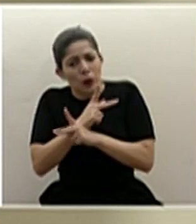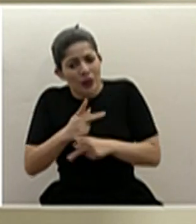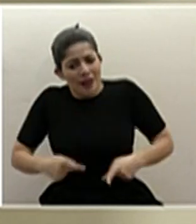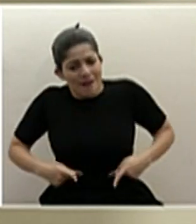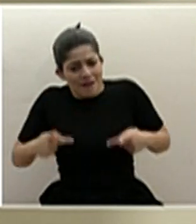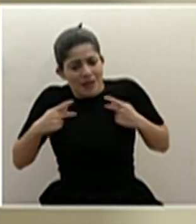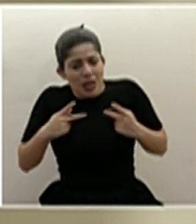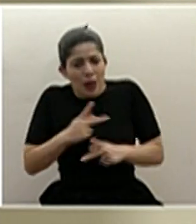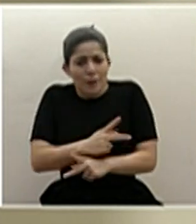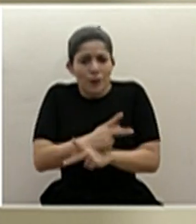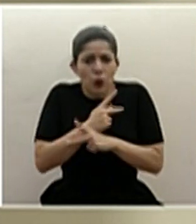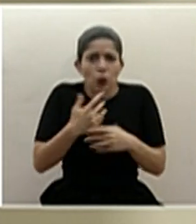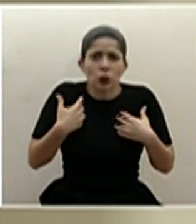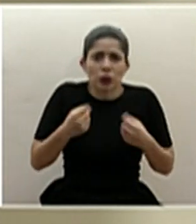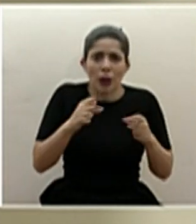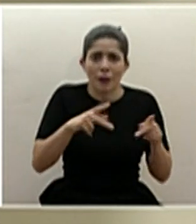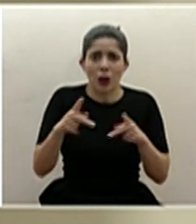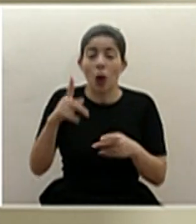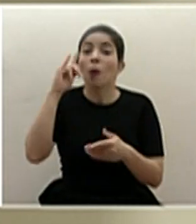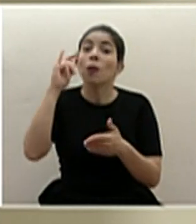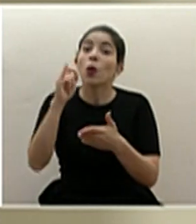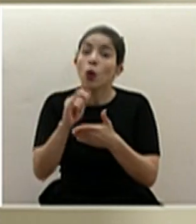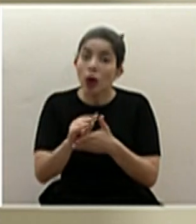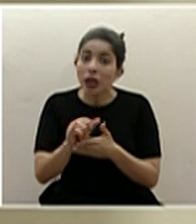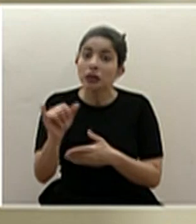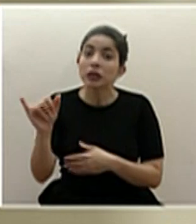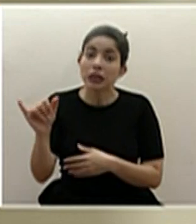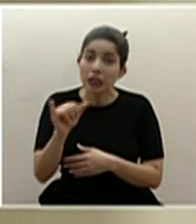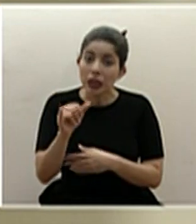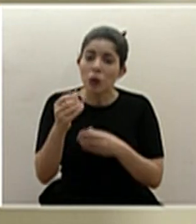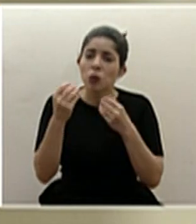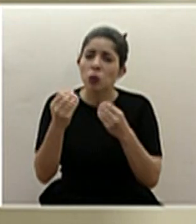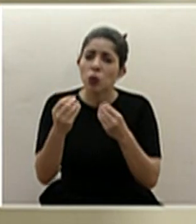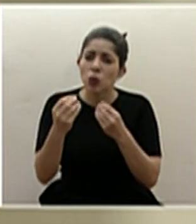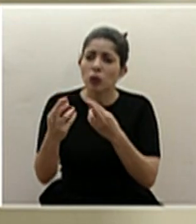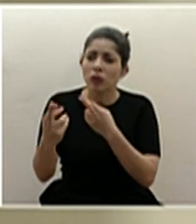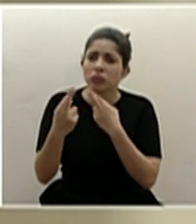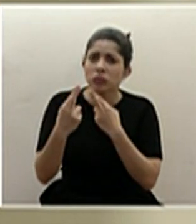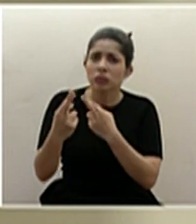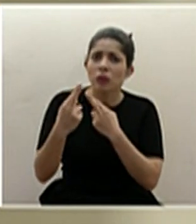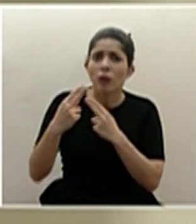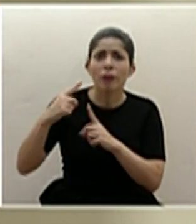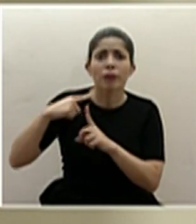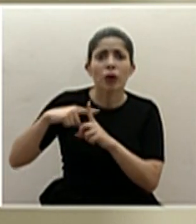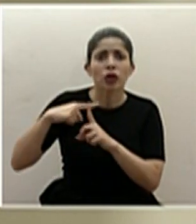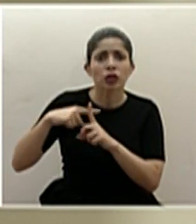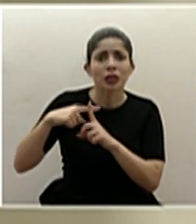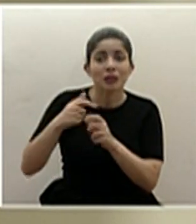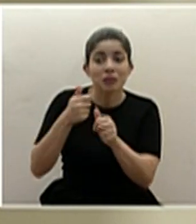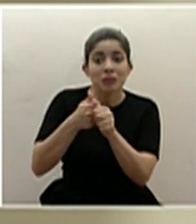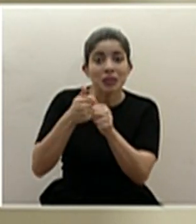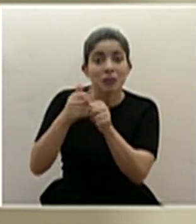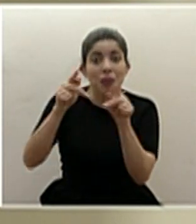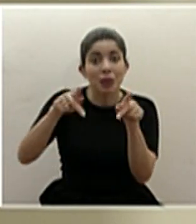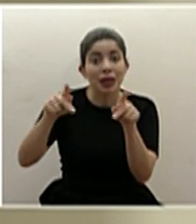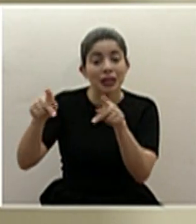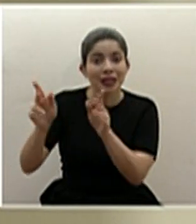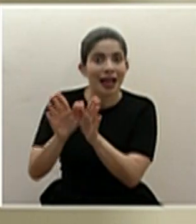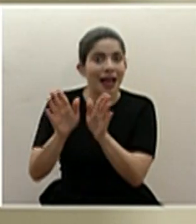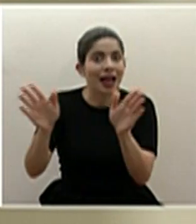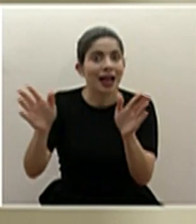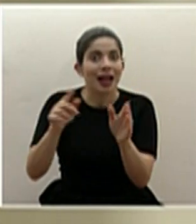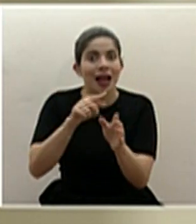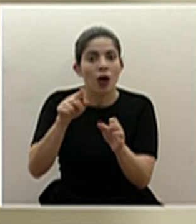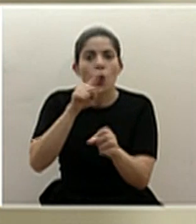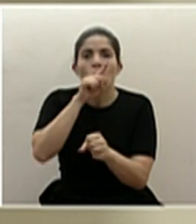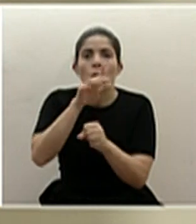y la salud de la gente. Y por eso es que también hemos tenido mucha reacción positiva por parte de la población en general en el